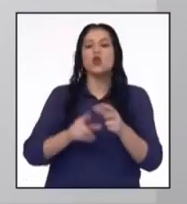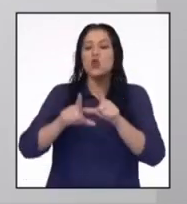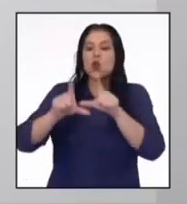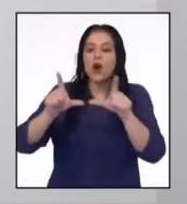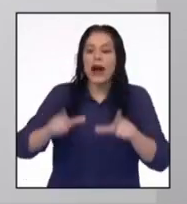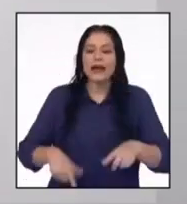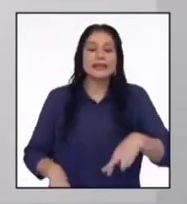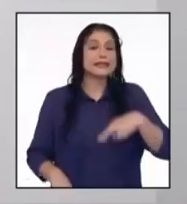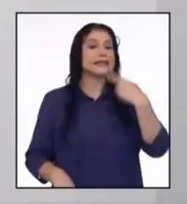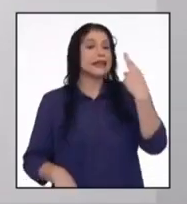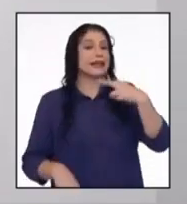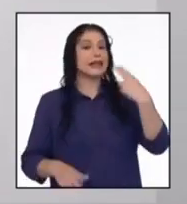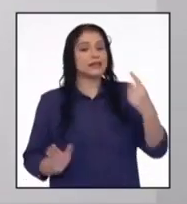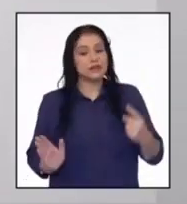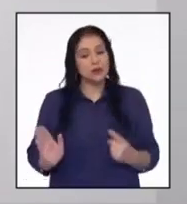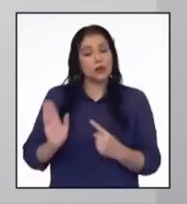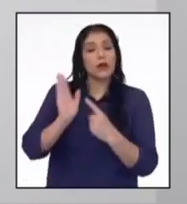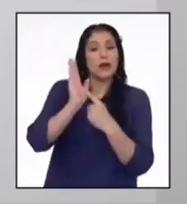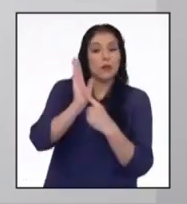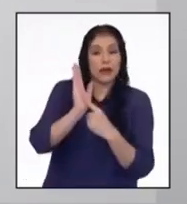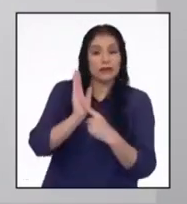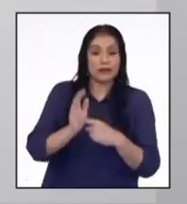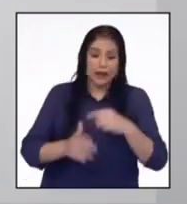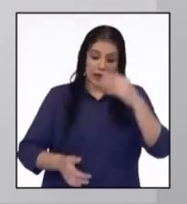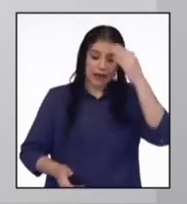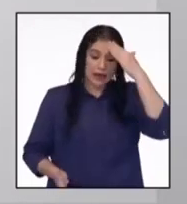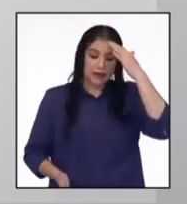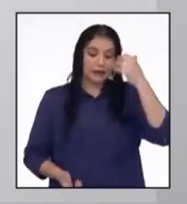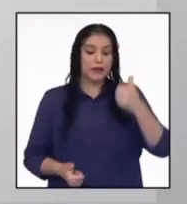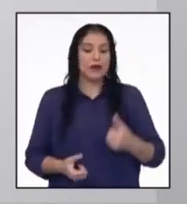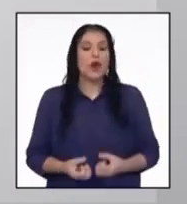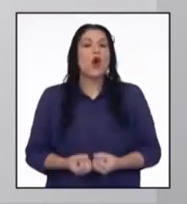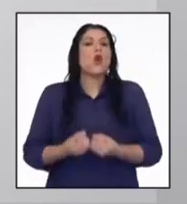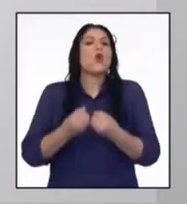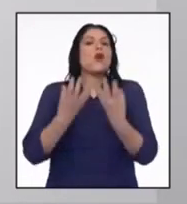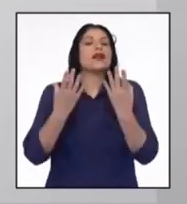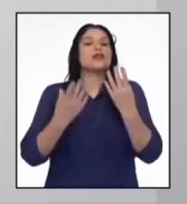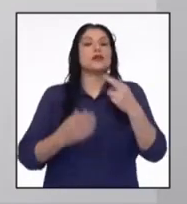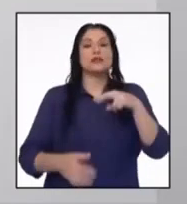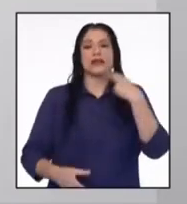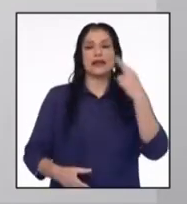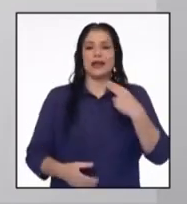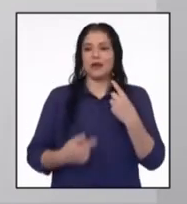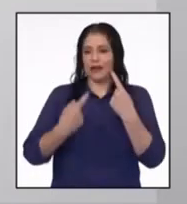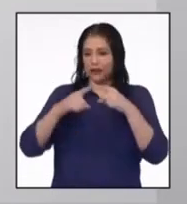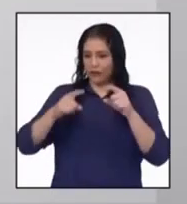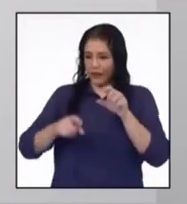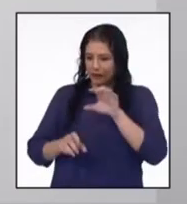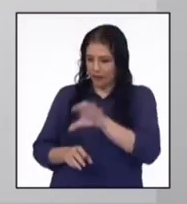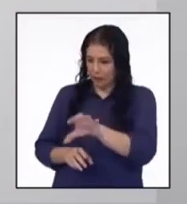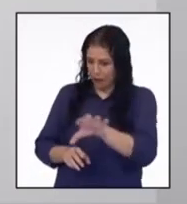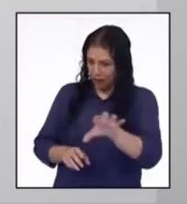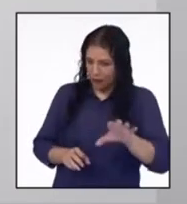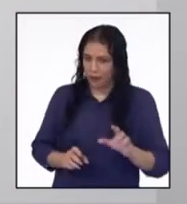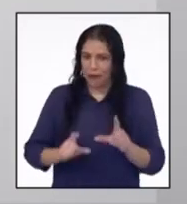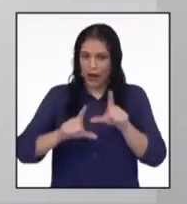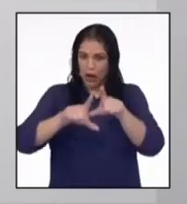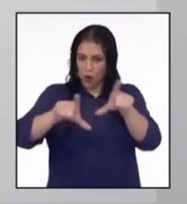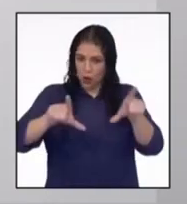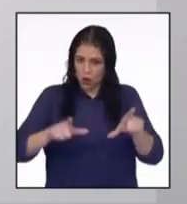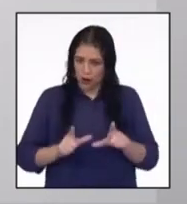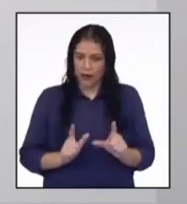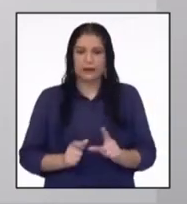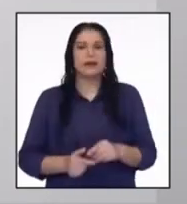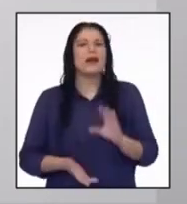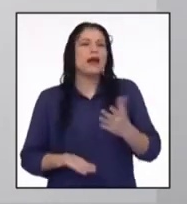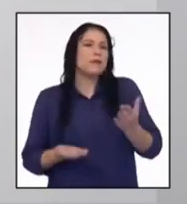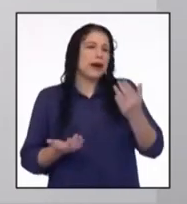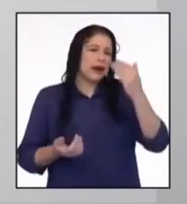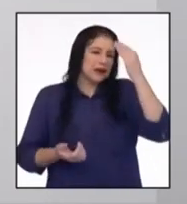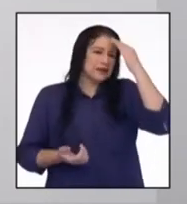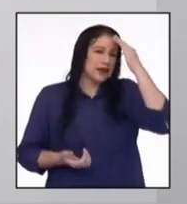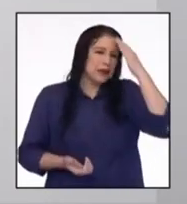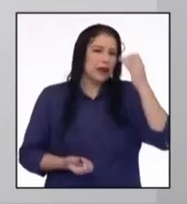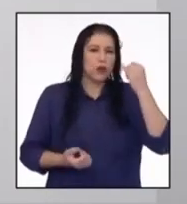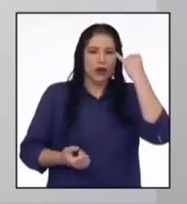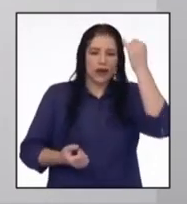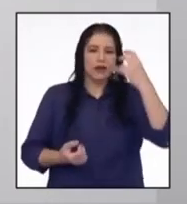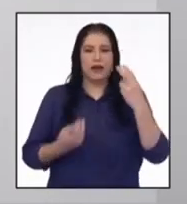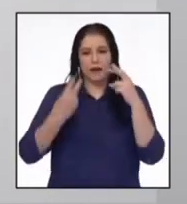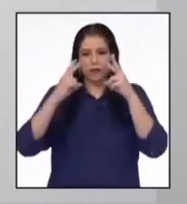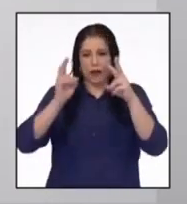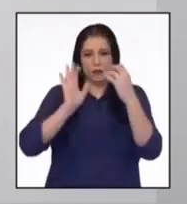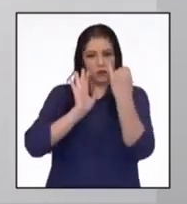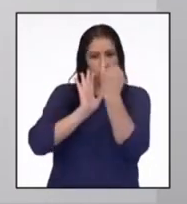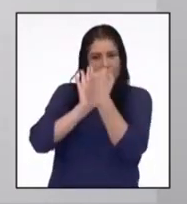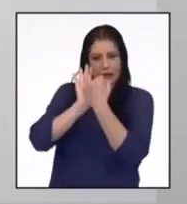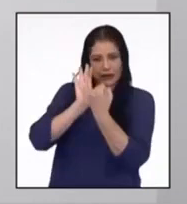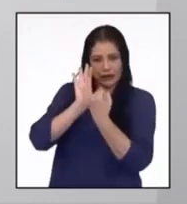riesgo que expresan el conocimiento del riesgo que hay en las distintas zonas. Para tener una idea, veamos el